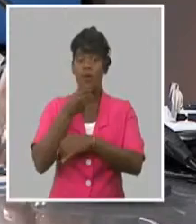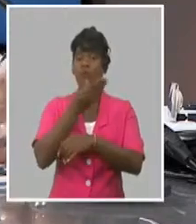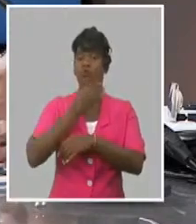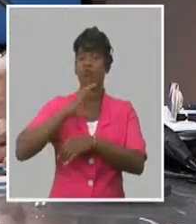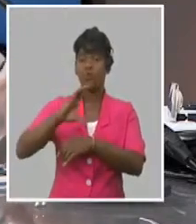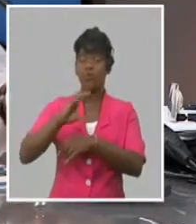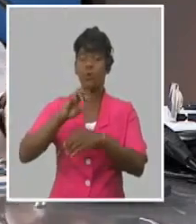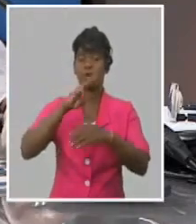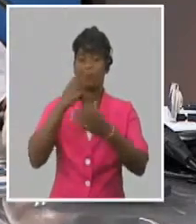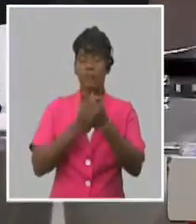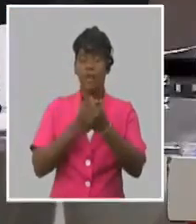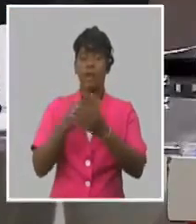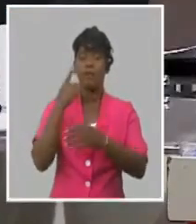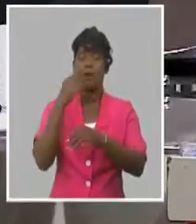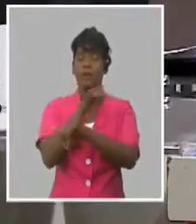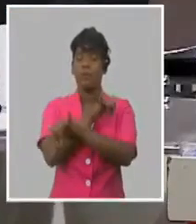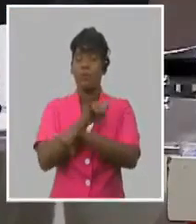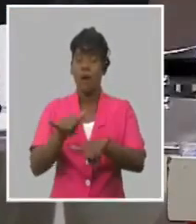sector presupuestado.